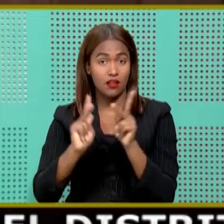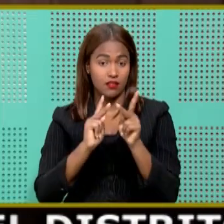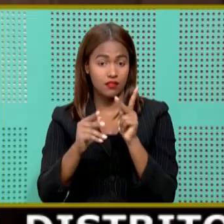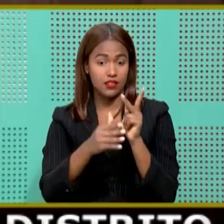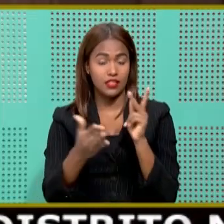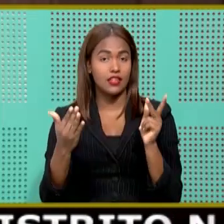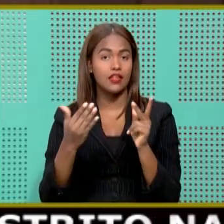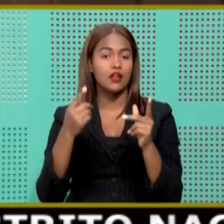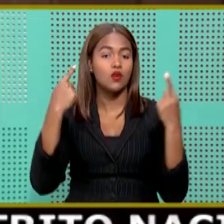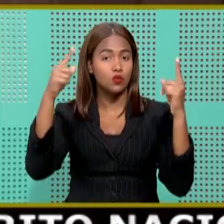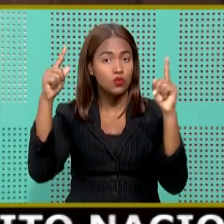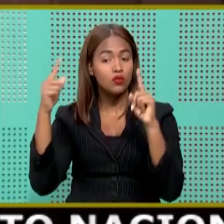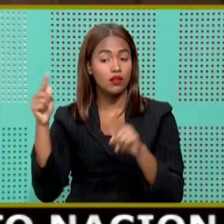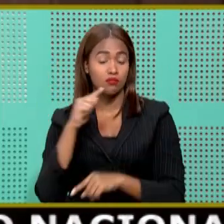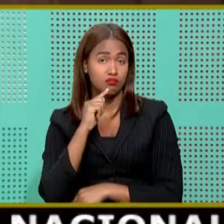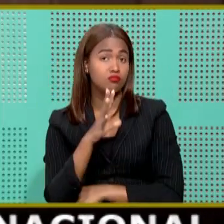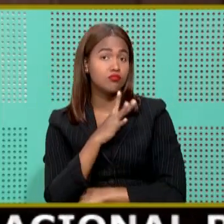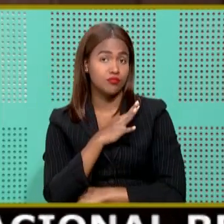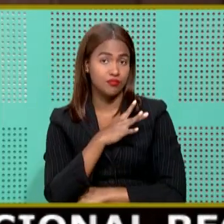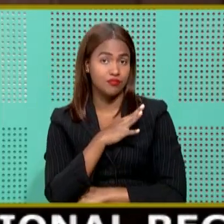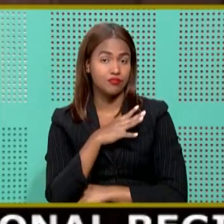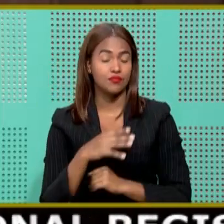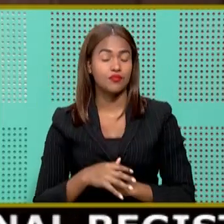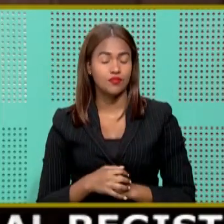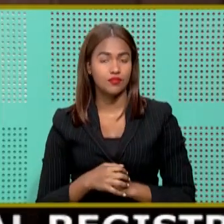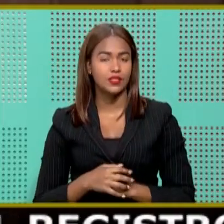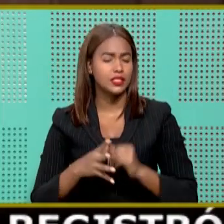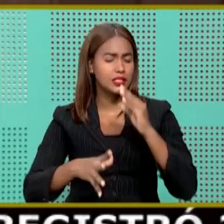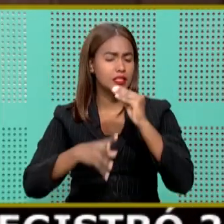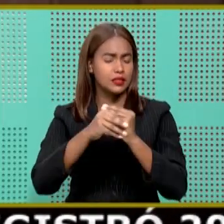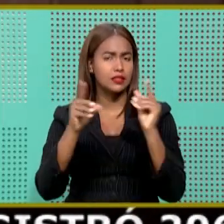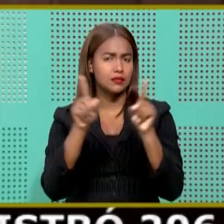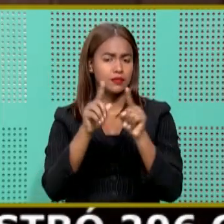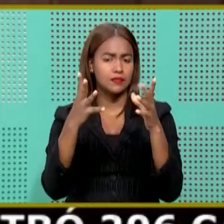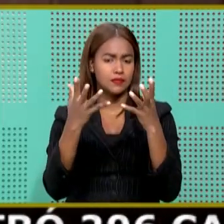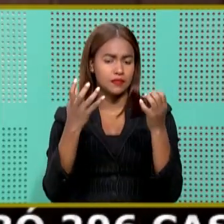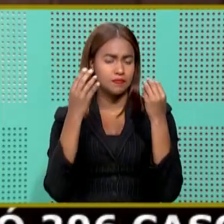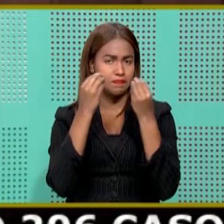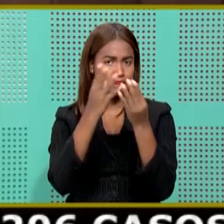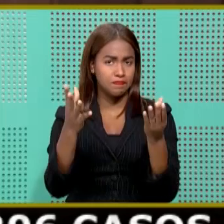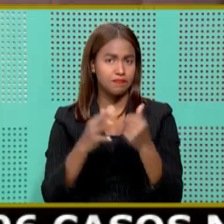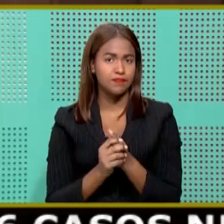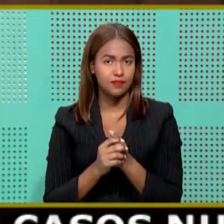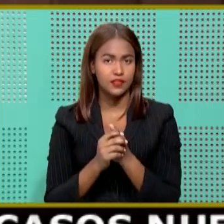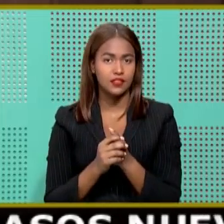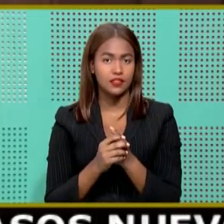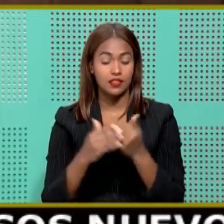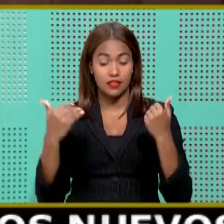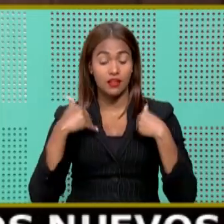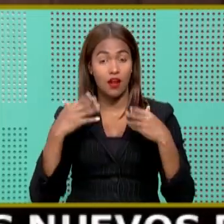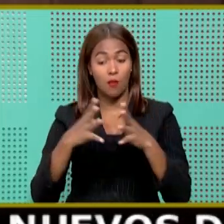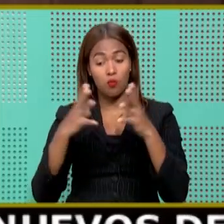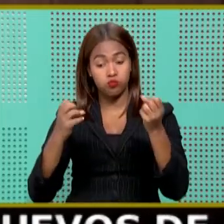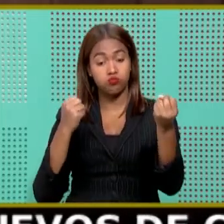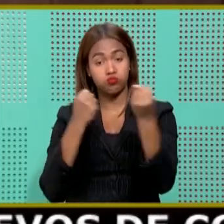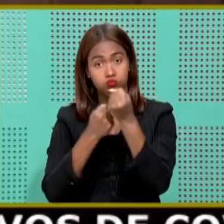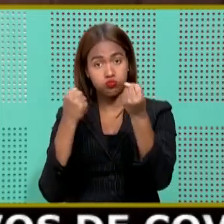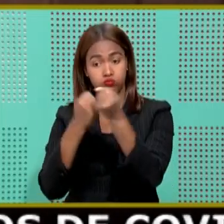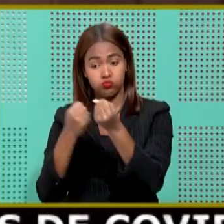los resultados son muy buenos. Algo más que quiero decir, hay gran colaboración entre